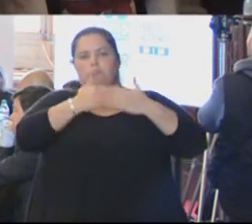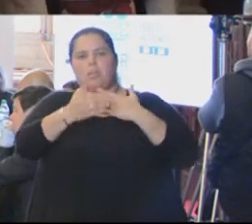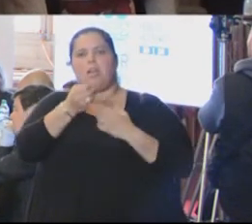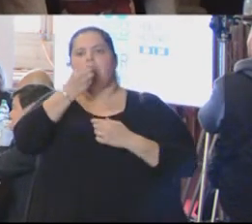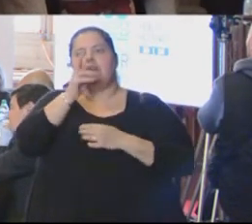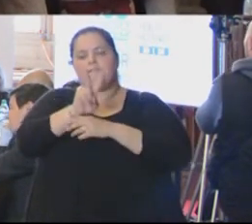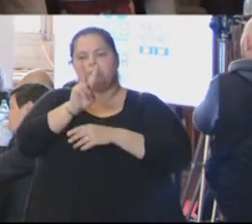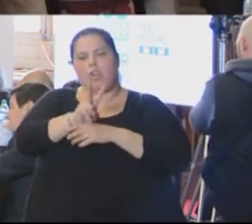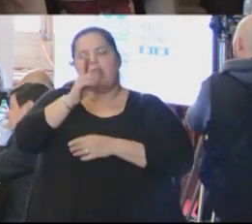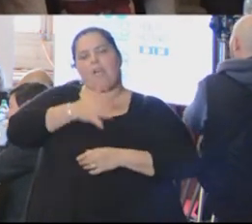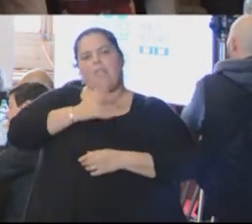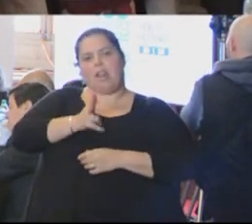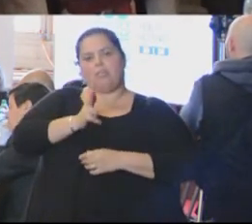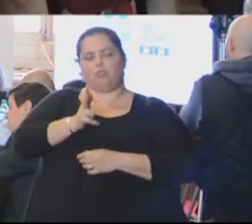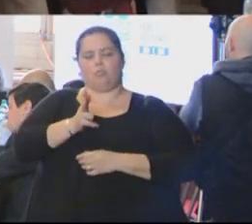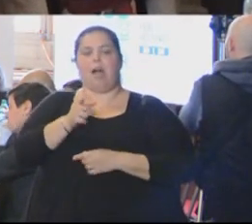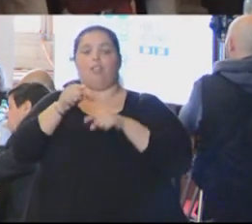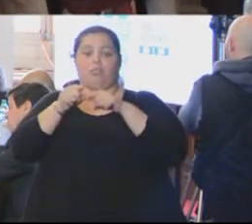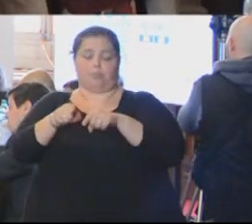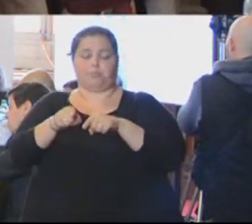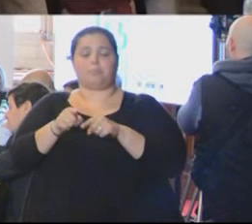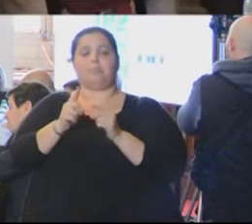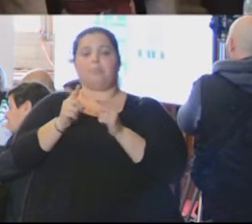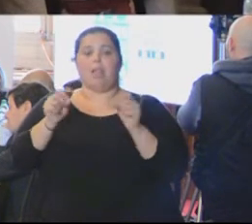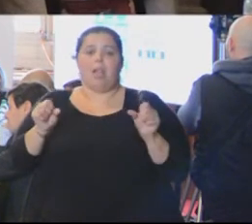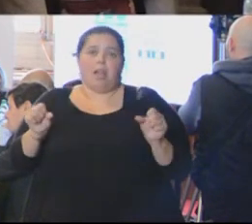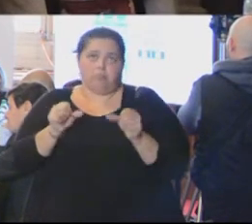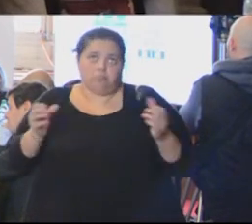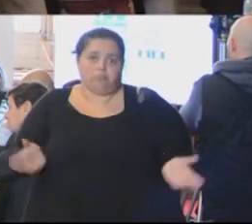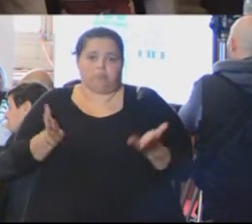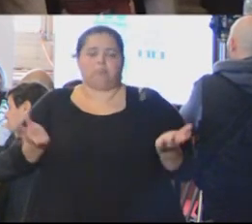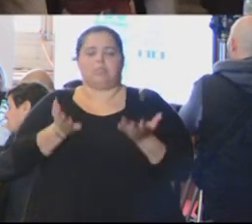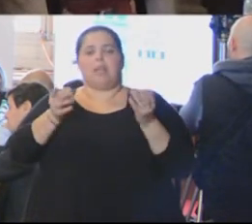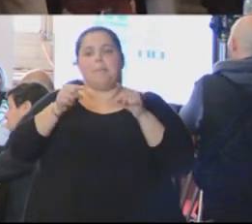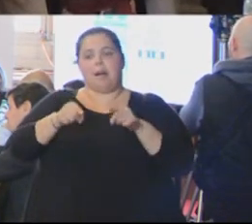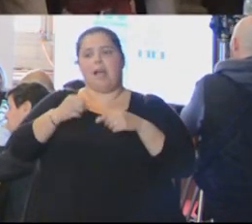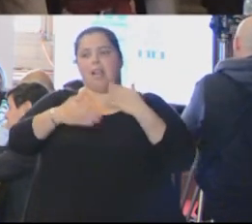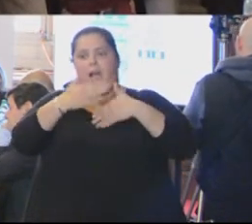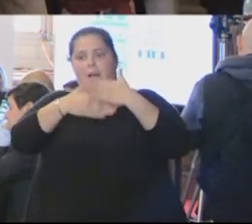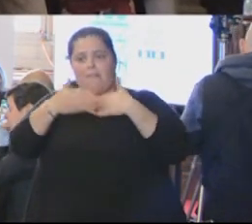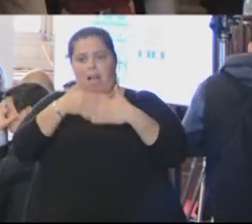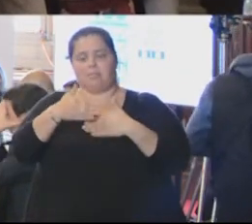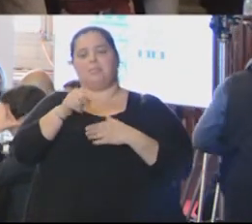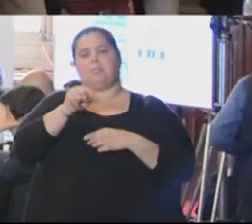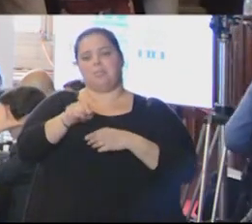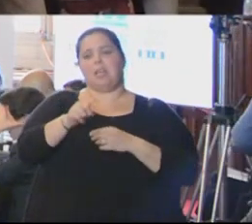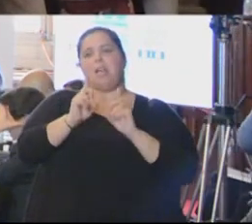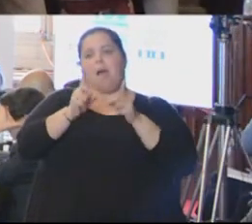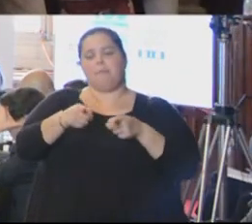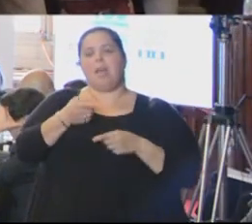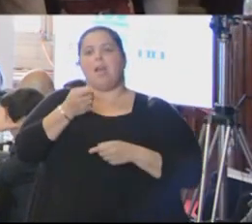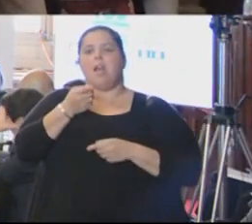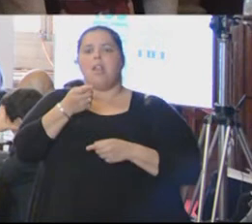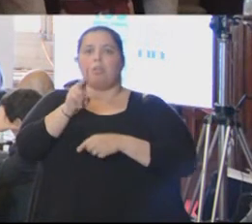La activación del Sistema Nacional de Reacción Inmediata para el Avance de la Estabilización Siria tiene un cubrimiento nacional a través de